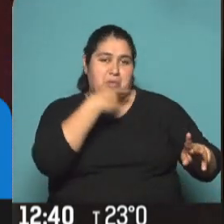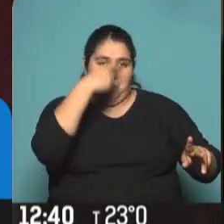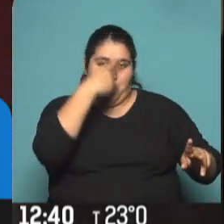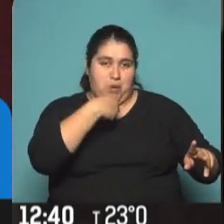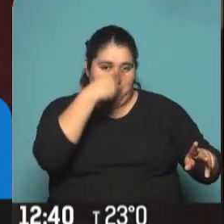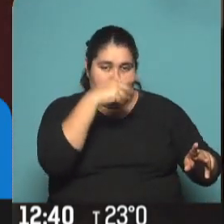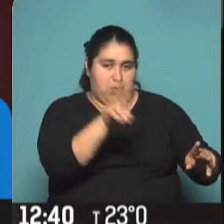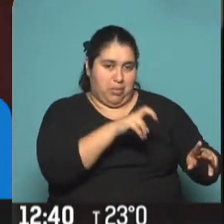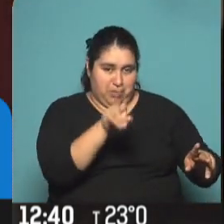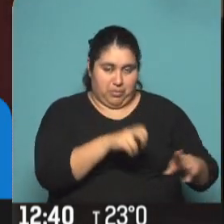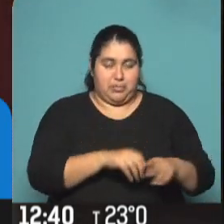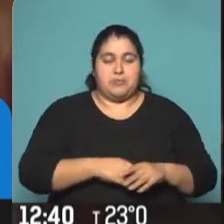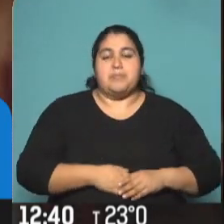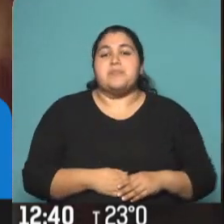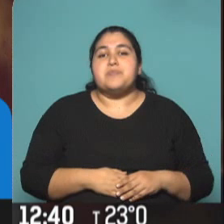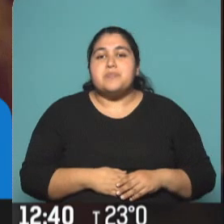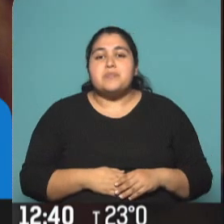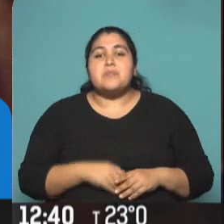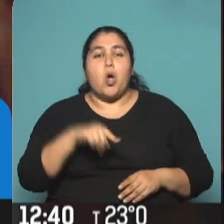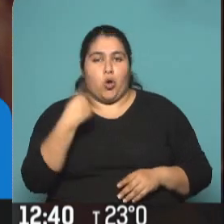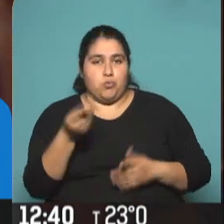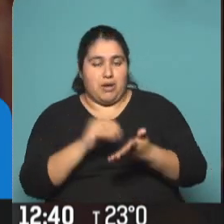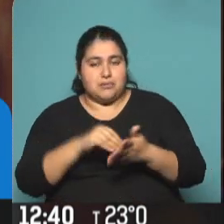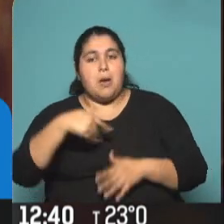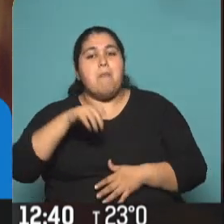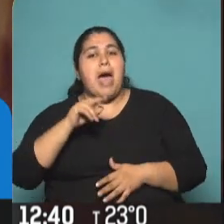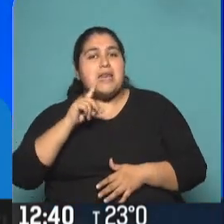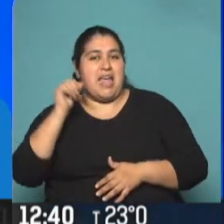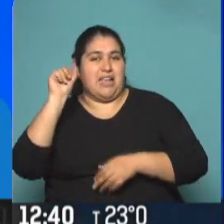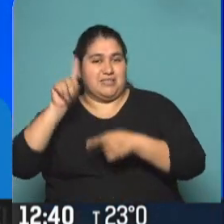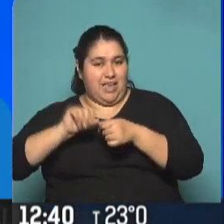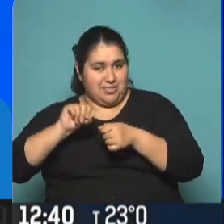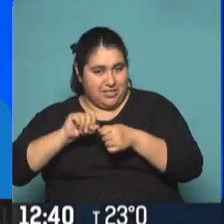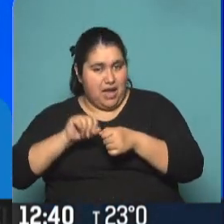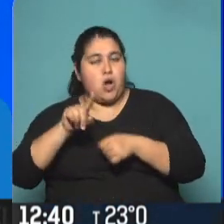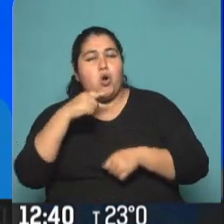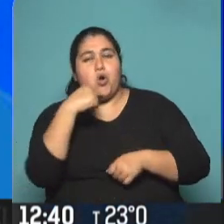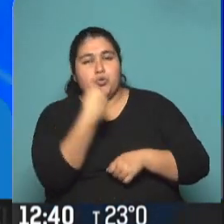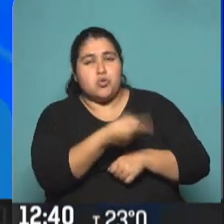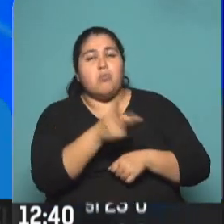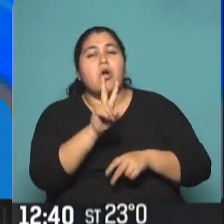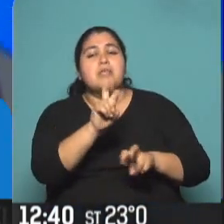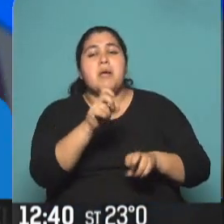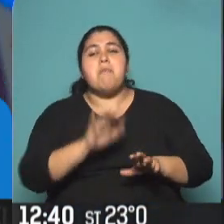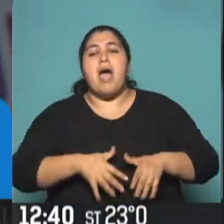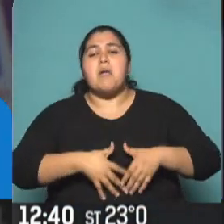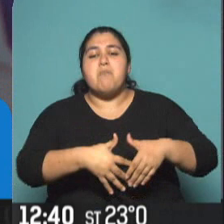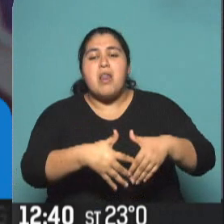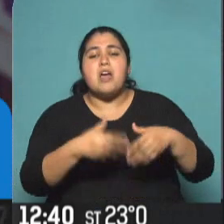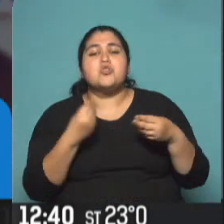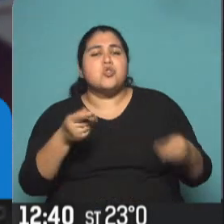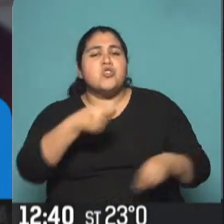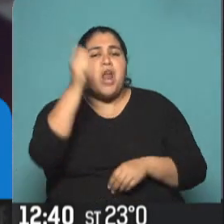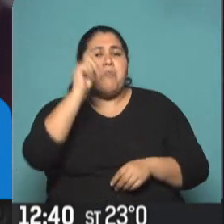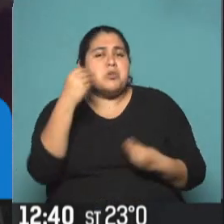tu haber jubilatorio vosotros digo mariana de santiago del estero manera pereira consulta por la asignación de embarazo quiere saber cómo hacer el